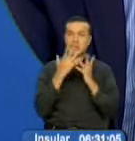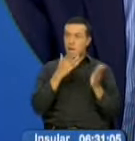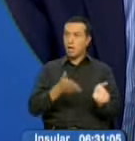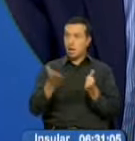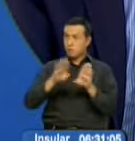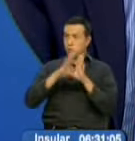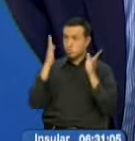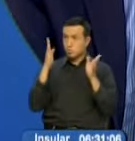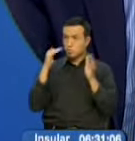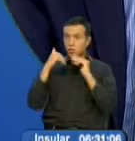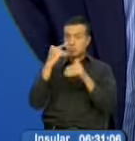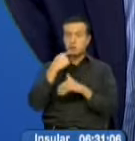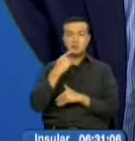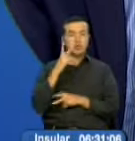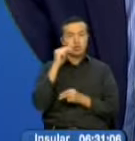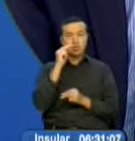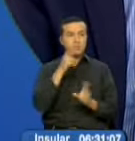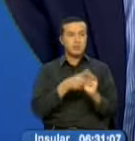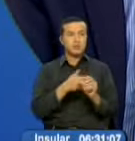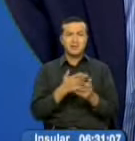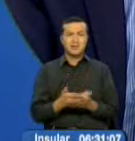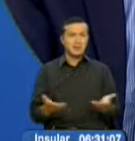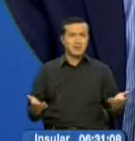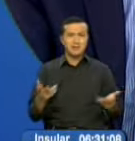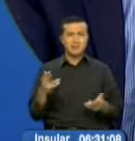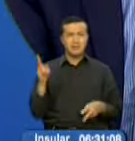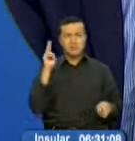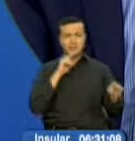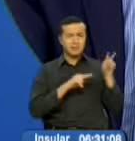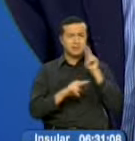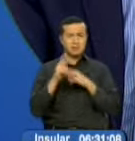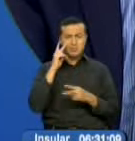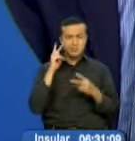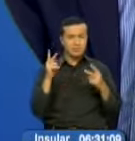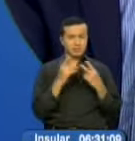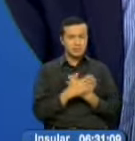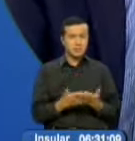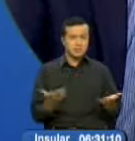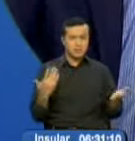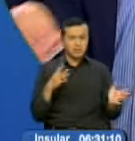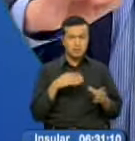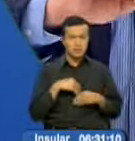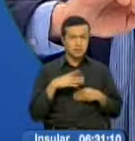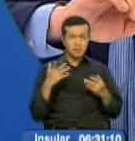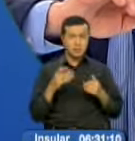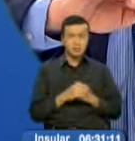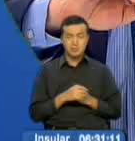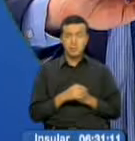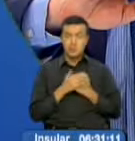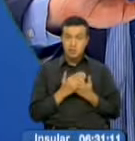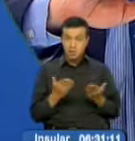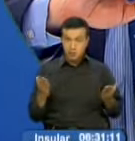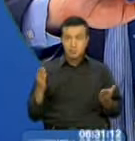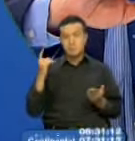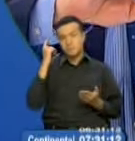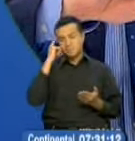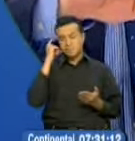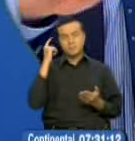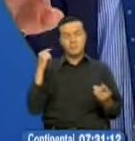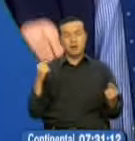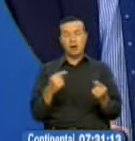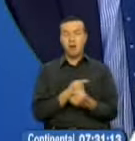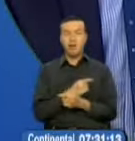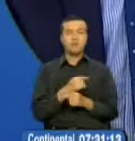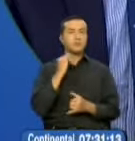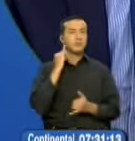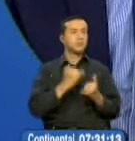4.000, lo lógico es que estés presente para validar qué mismo de lo que tú presentaste ha sido no aceptado. Eso para mí sí hay una incoherencia ahí. Y con